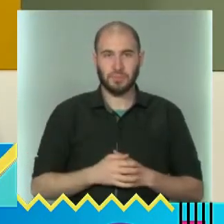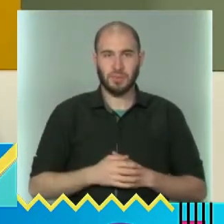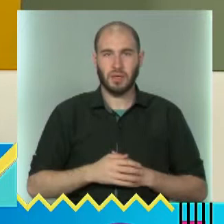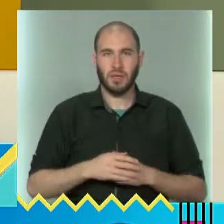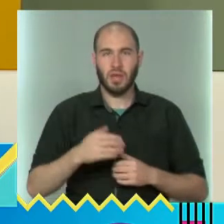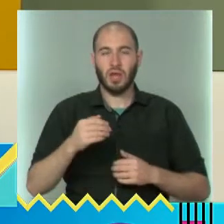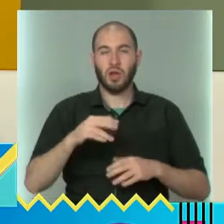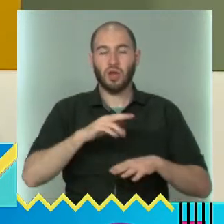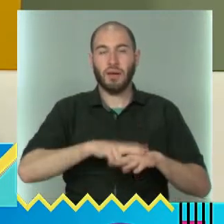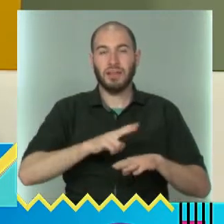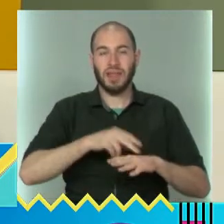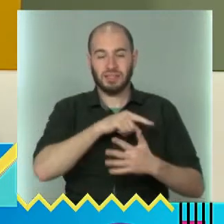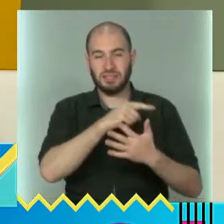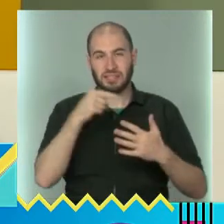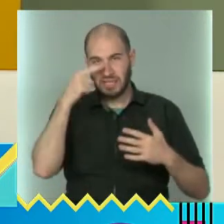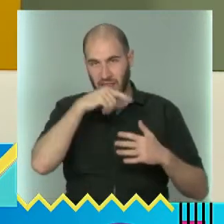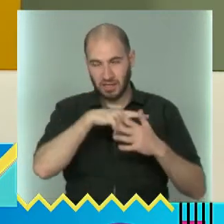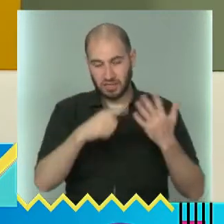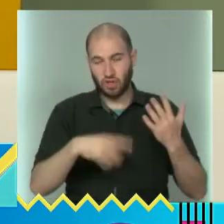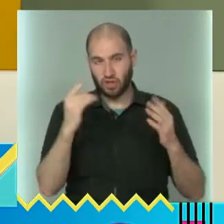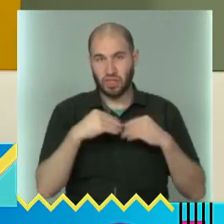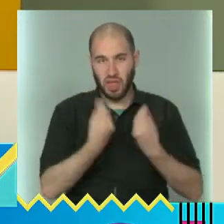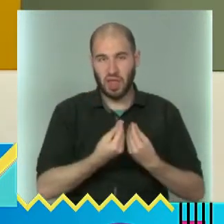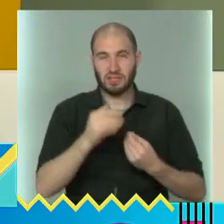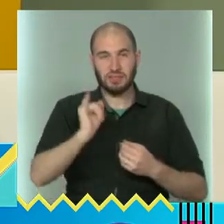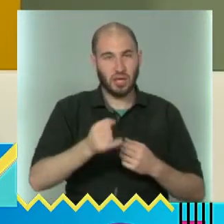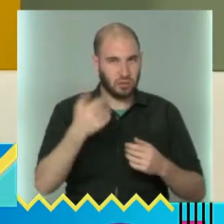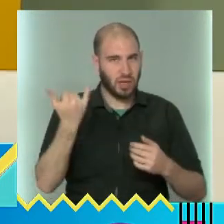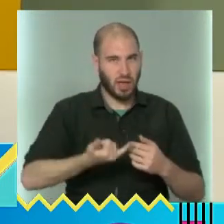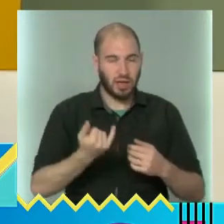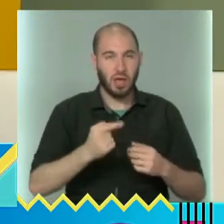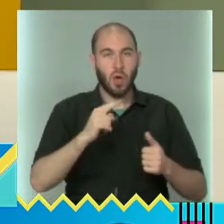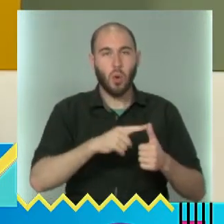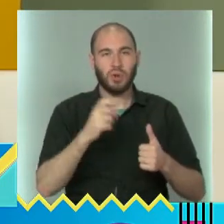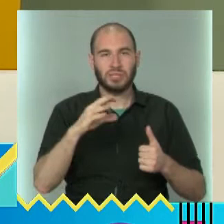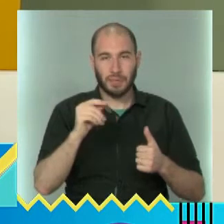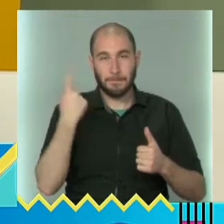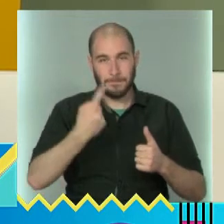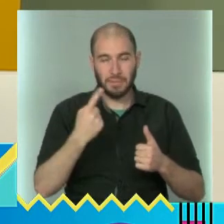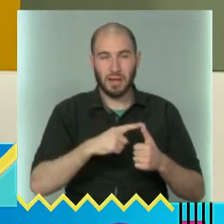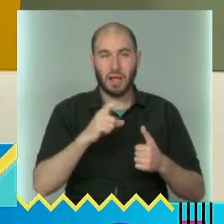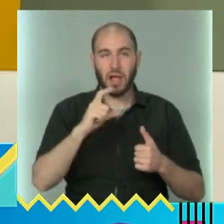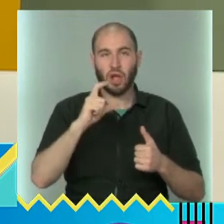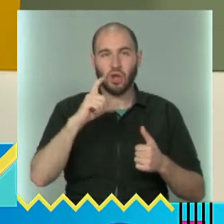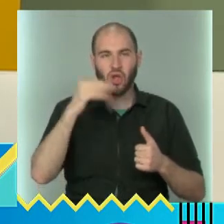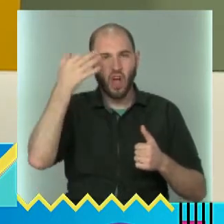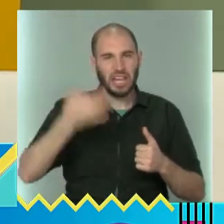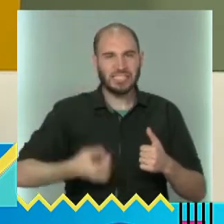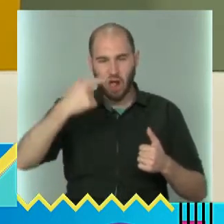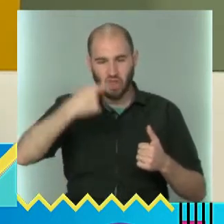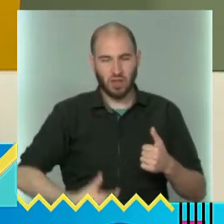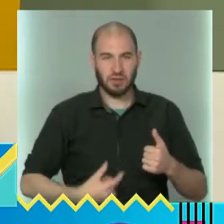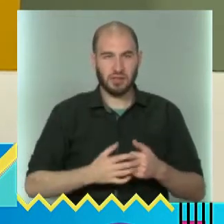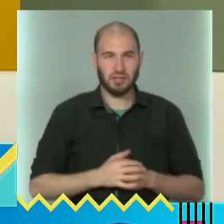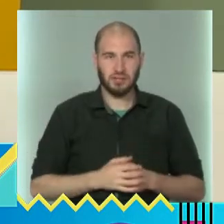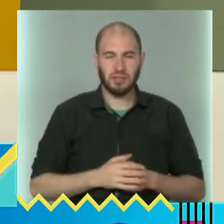7 competencias que un coach cuando termina tiene que tener. Una de esas competencias se llama, la primera, se llama coherencia ontológica. Estoy hablando